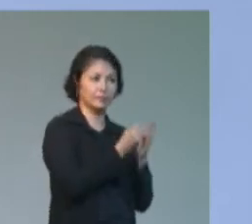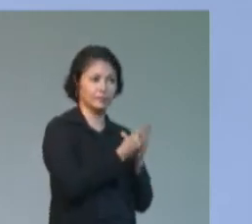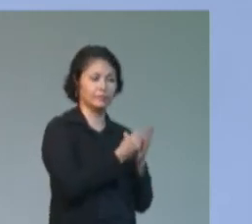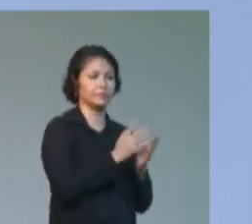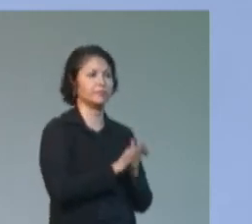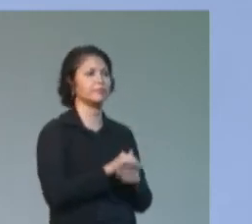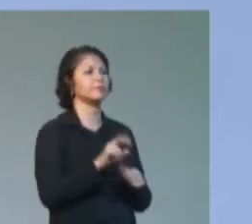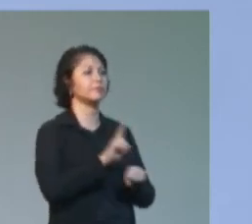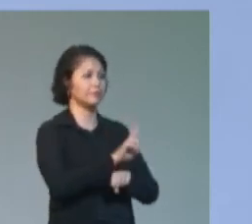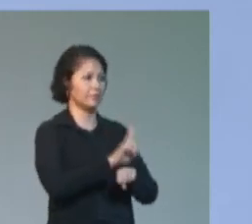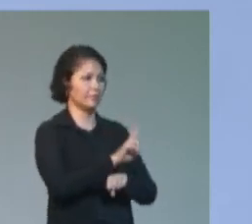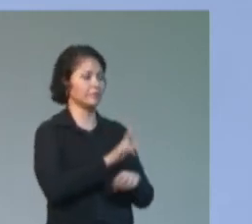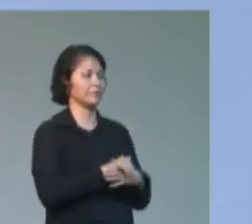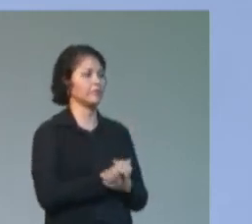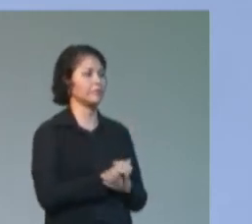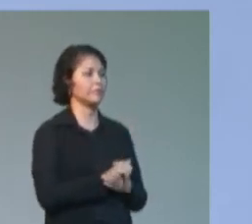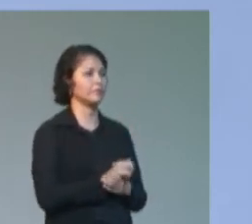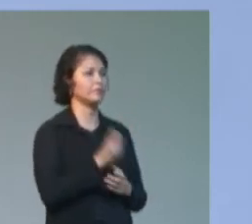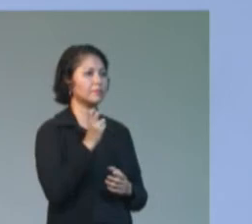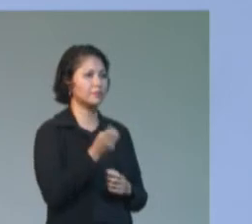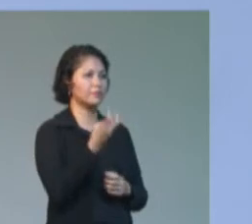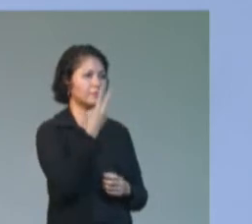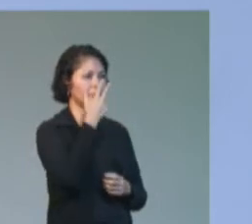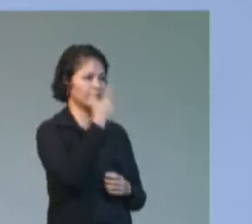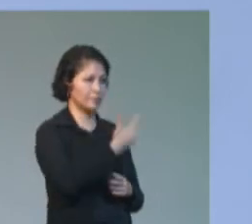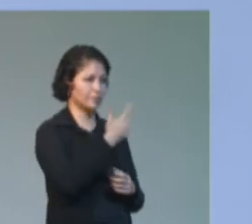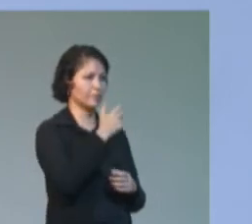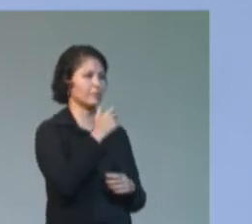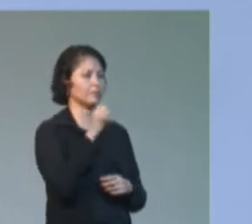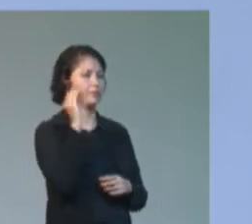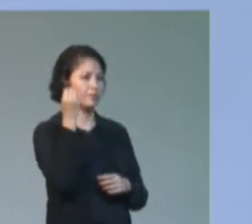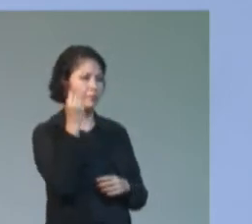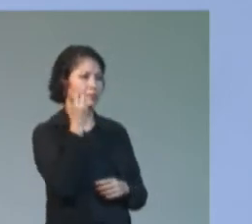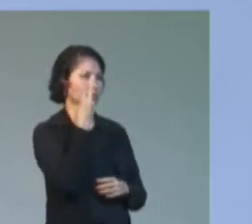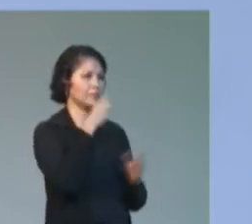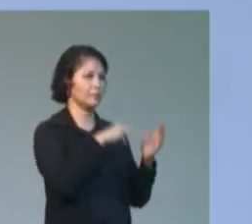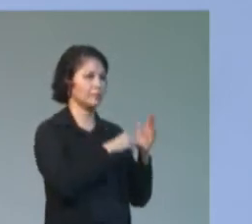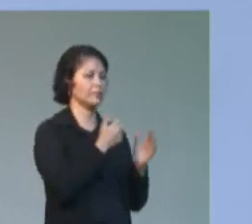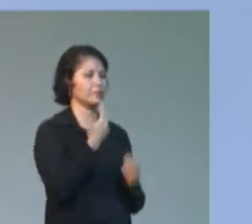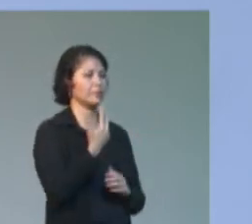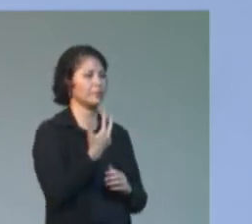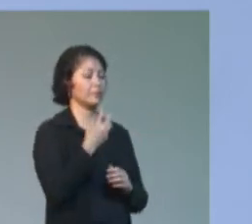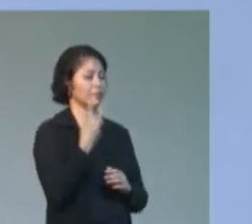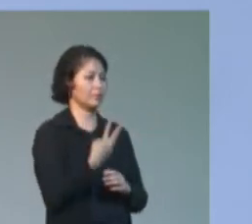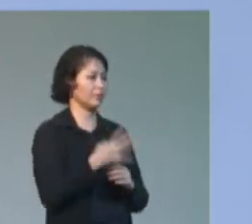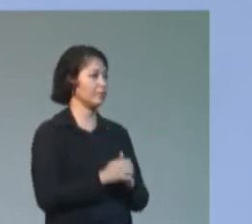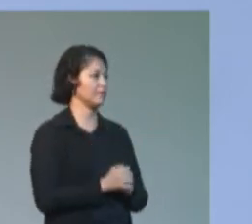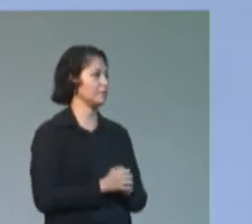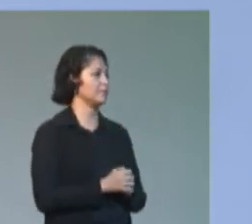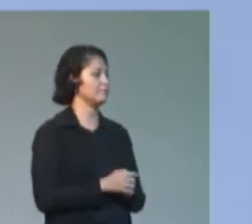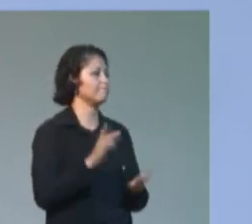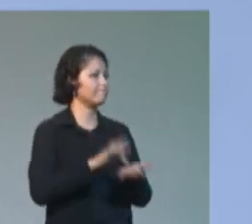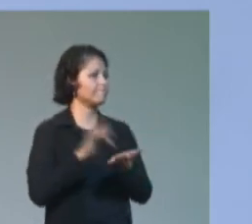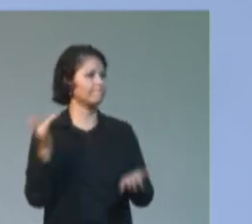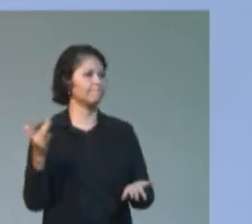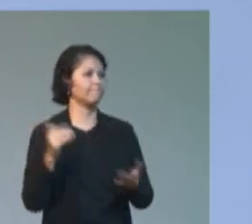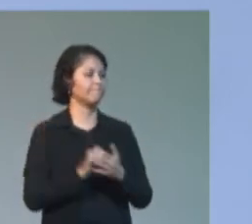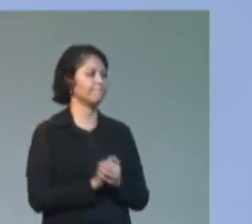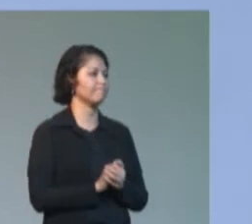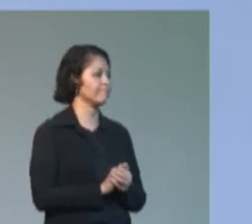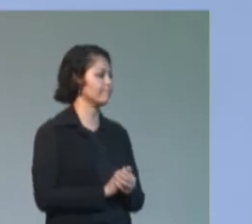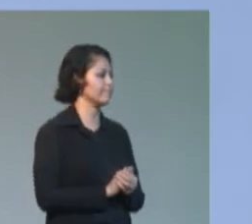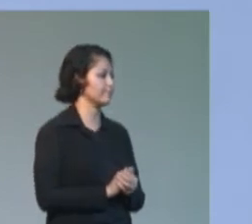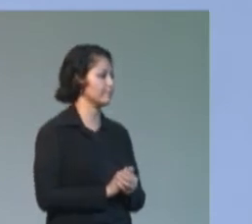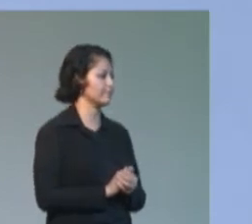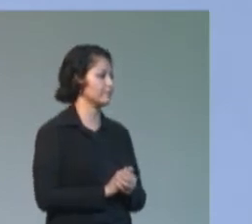venezuela esto fue el 8 de octubre de 2013 bien pues este muchas gracias doctor calero un aplauso la